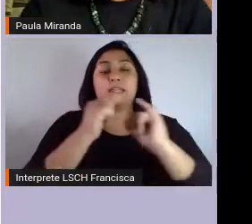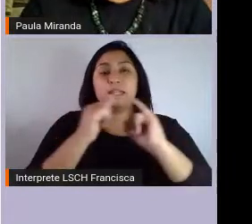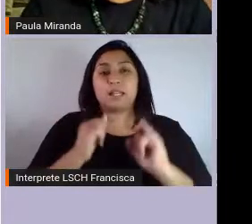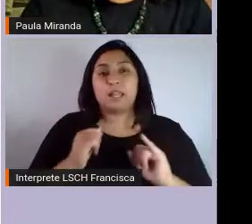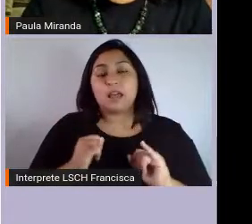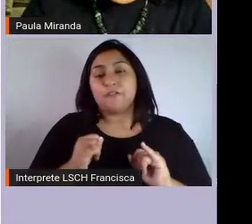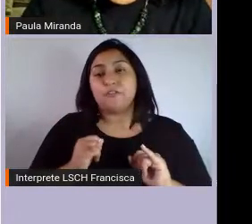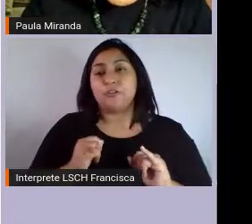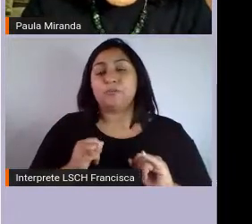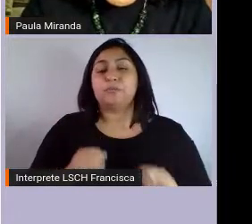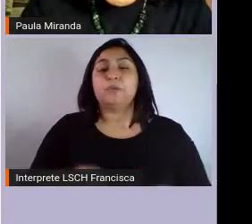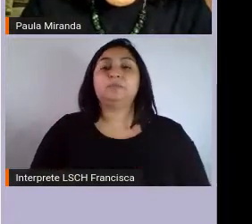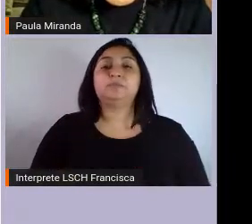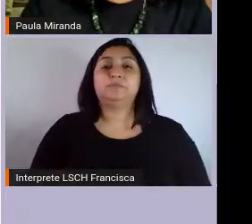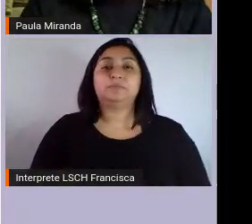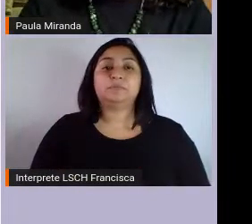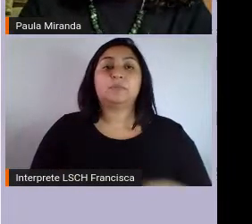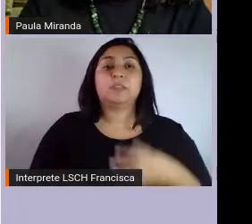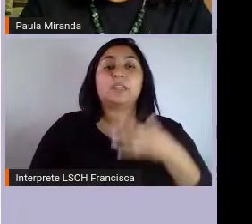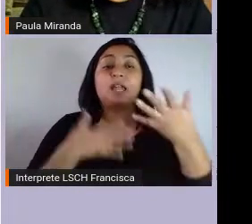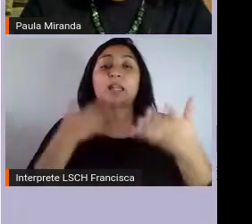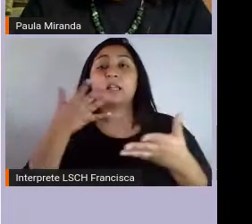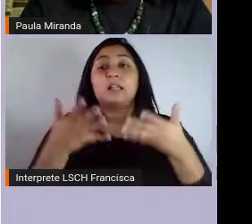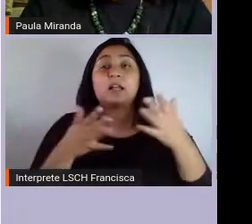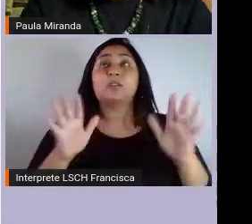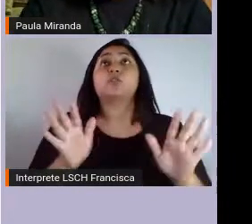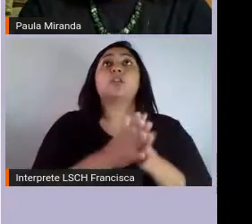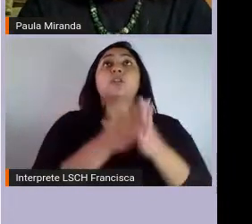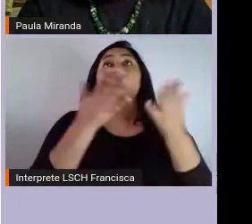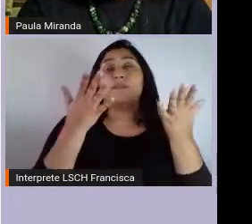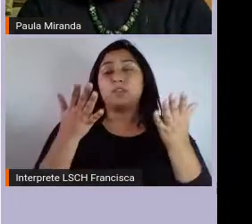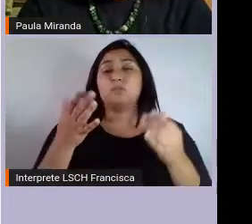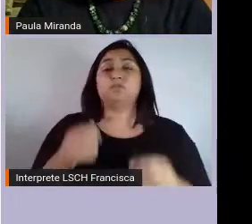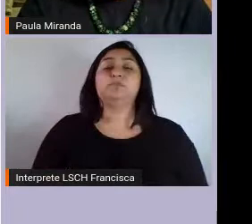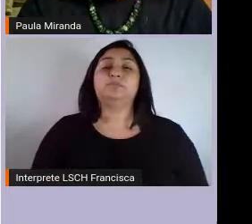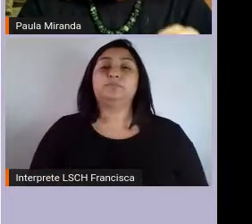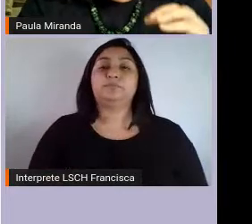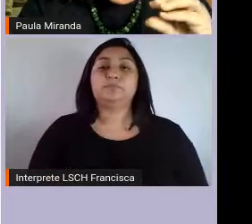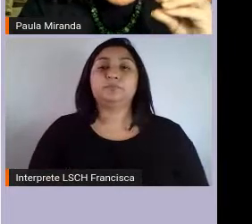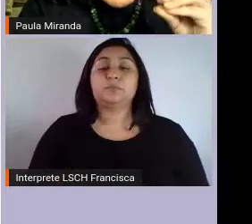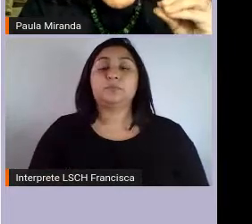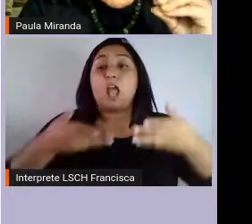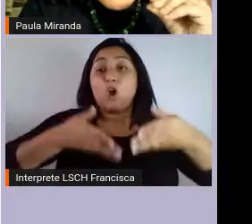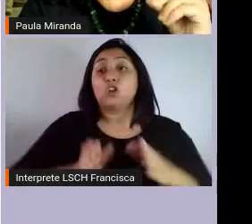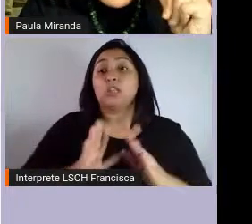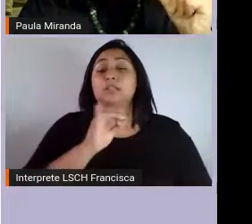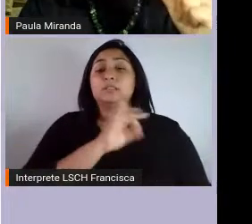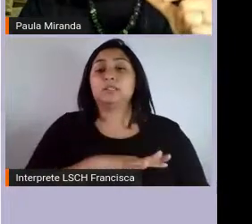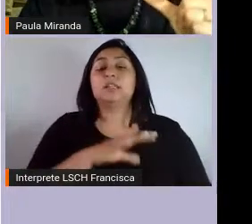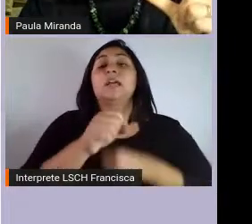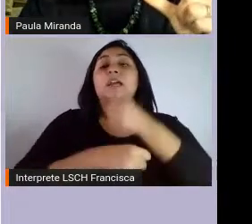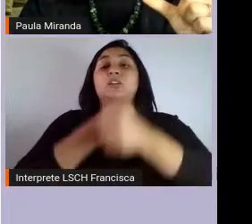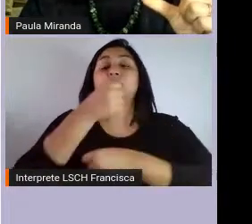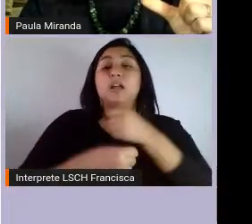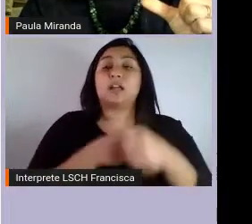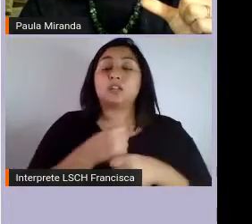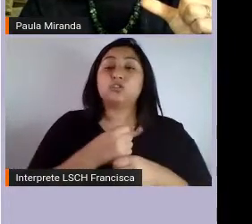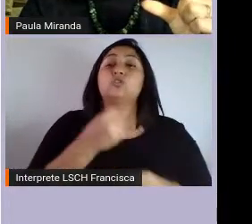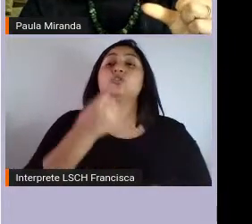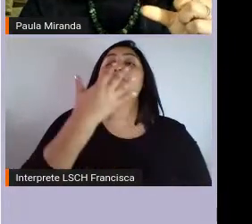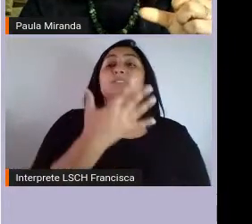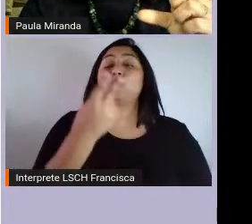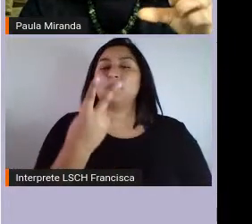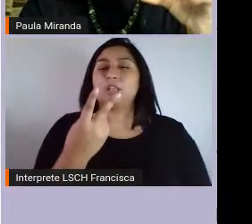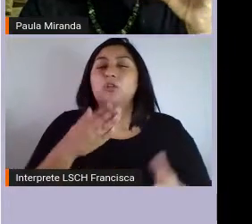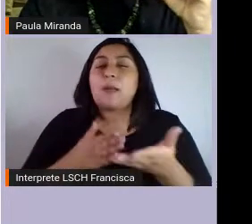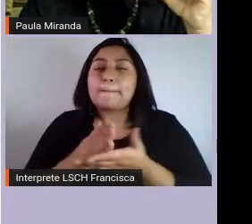paya, en el caso de la tradición chilena. Y entonces, el 52 ya empieza como a recopilar intencionadamente